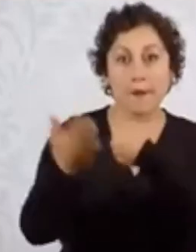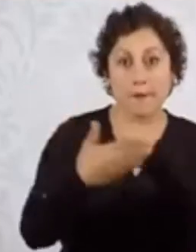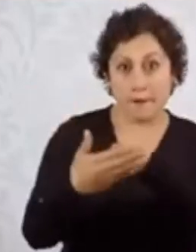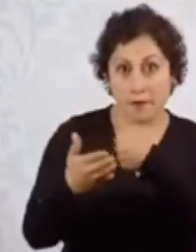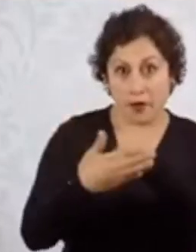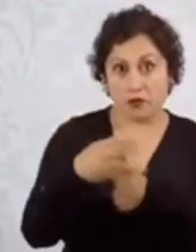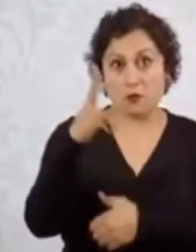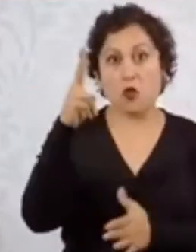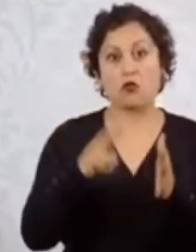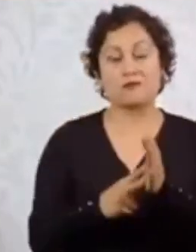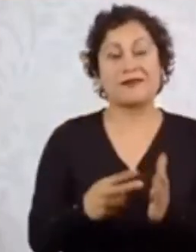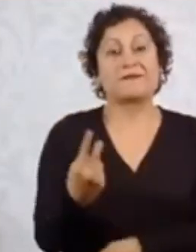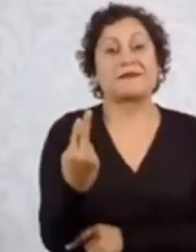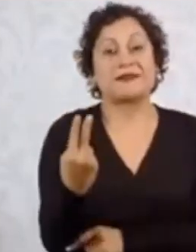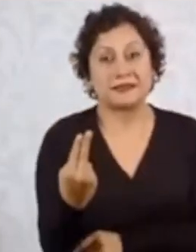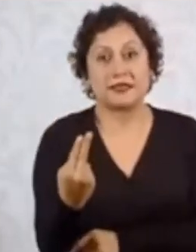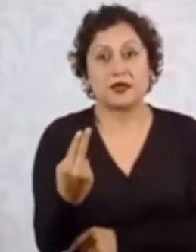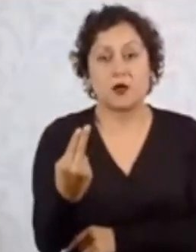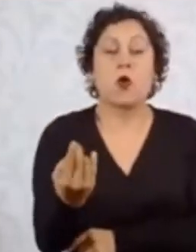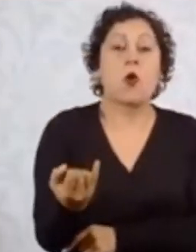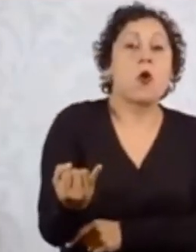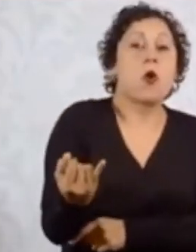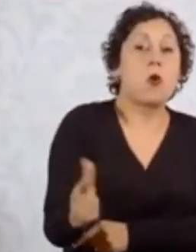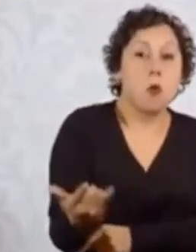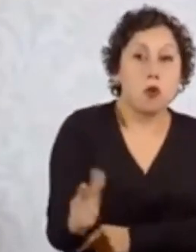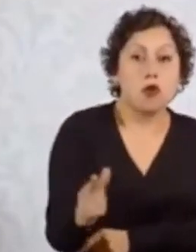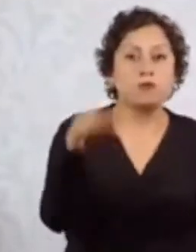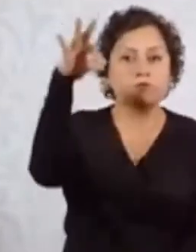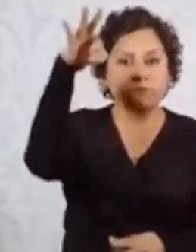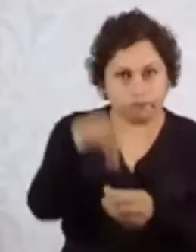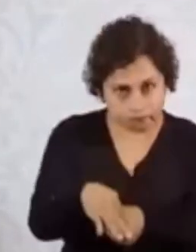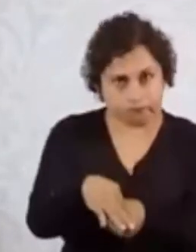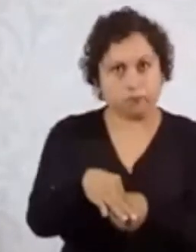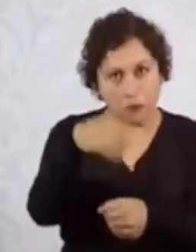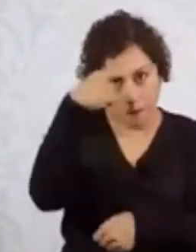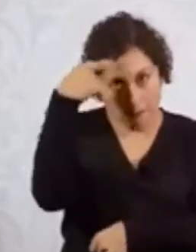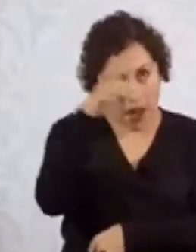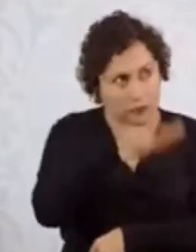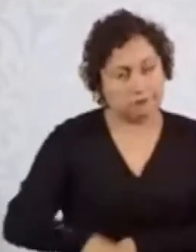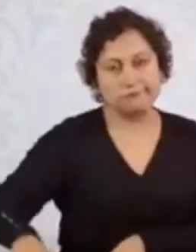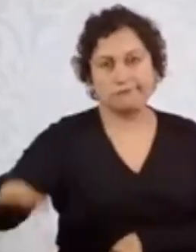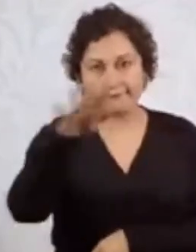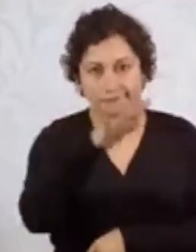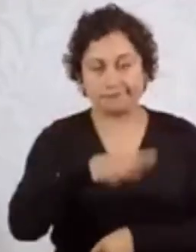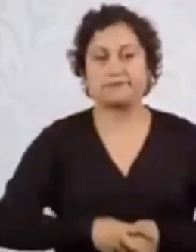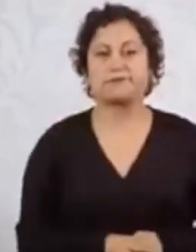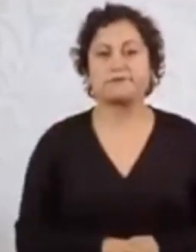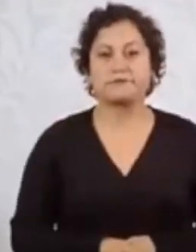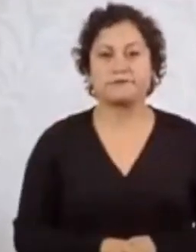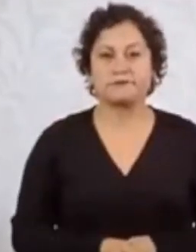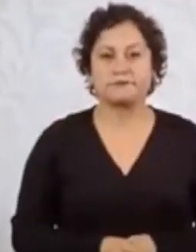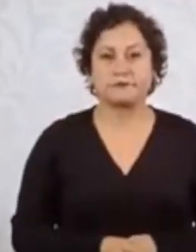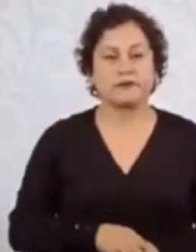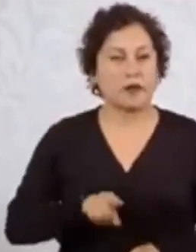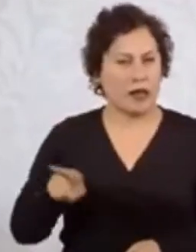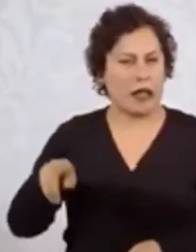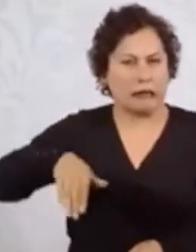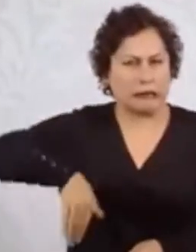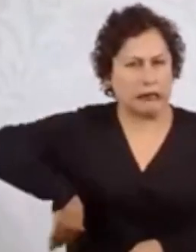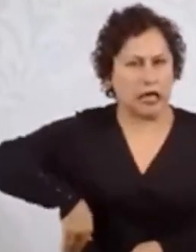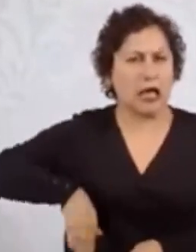que tiene que ver con la limpieza, y esa limpieza tiene que ver no con el medio ambiente, sino con la clase